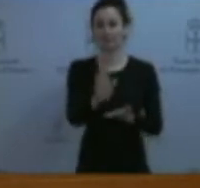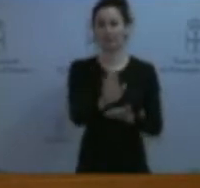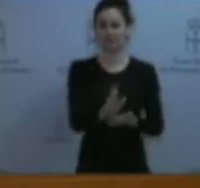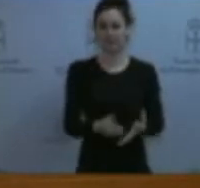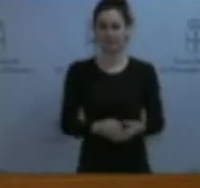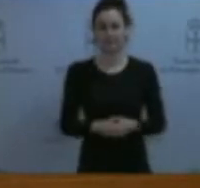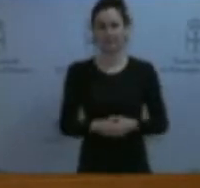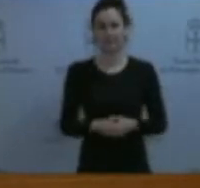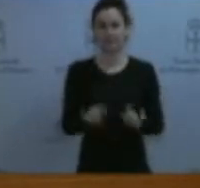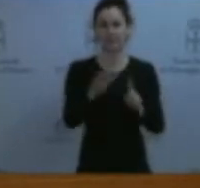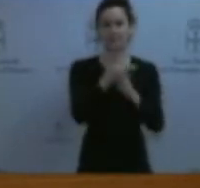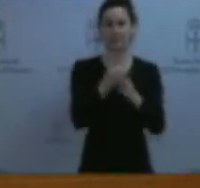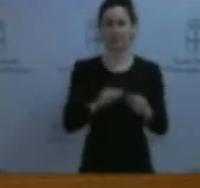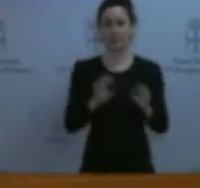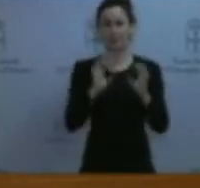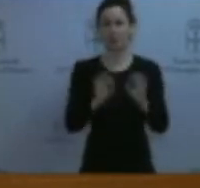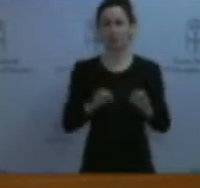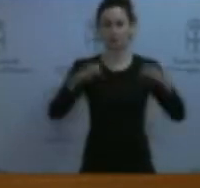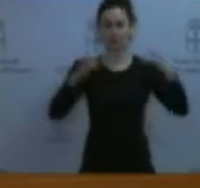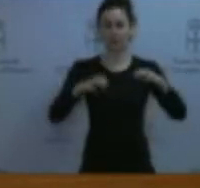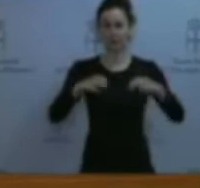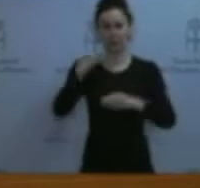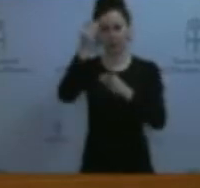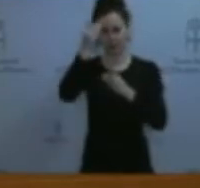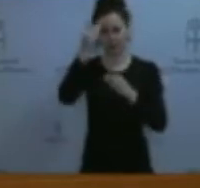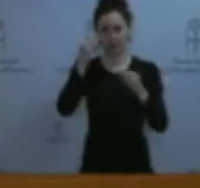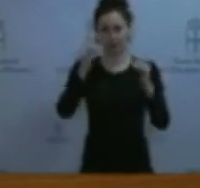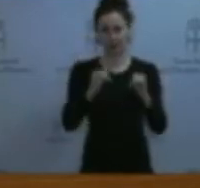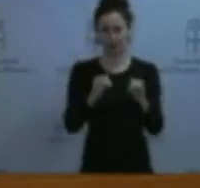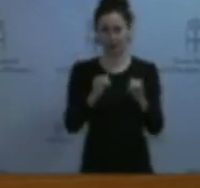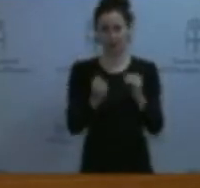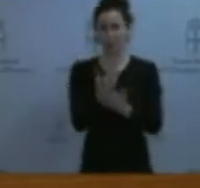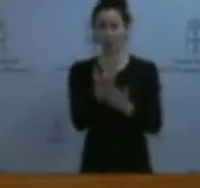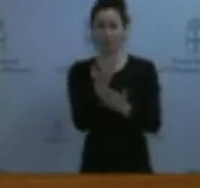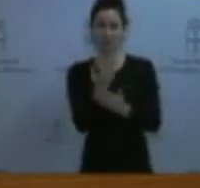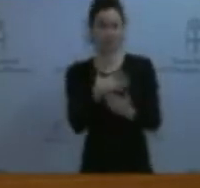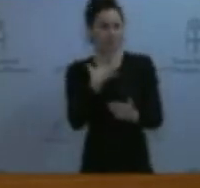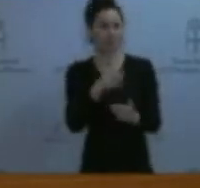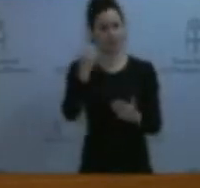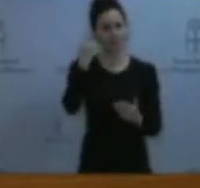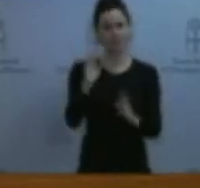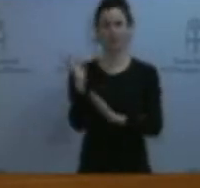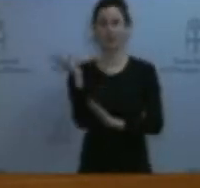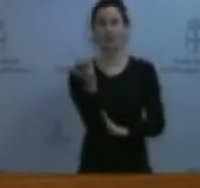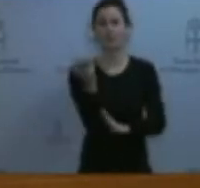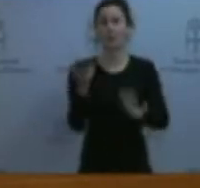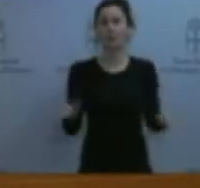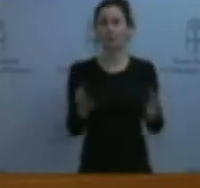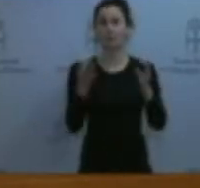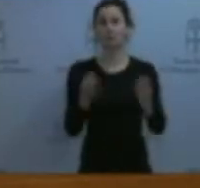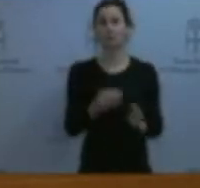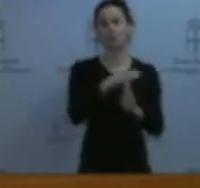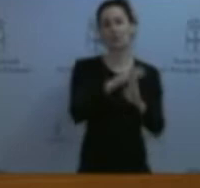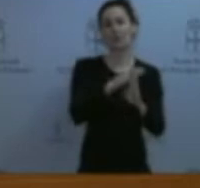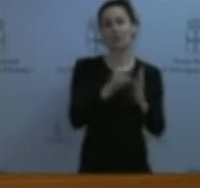las situaciones de inversión térmica que son previsibles a varios días vista estén incorporadas medidas en los planes de calidad